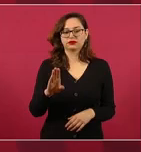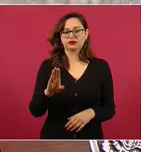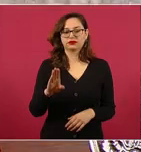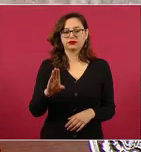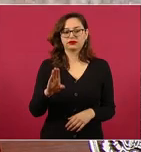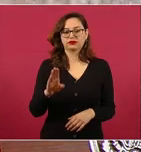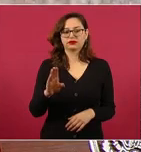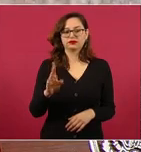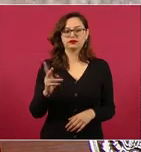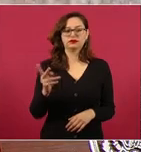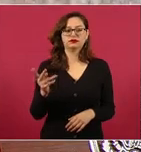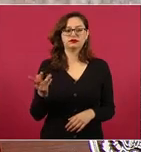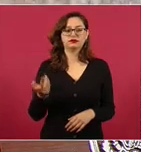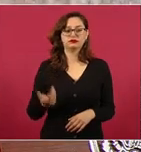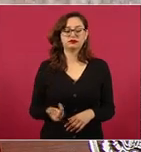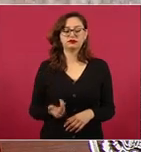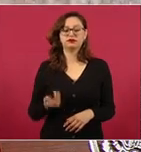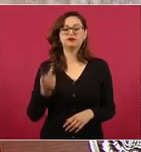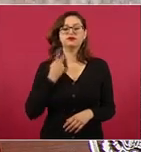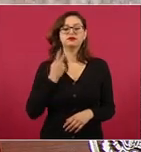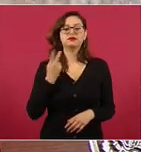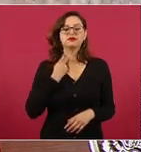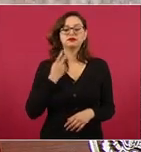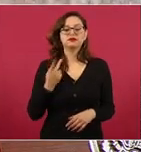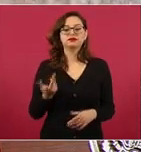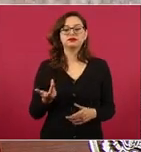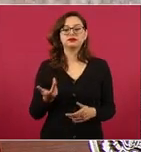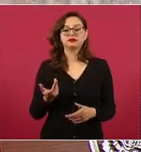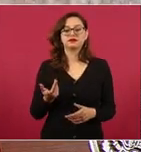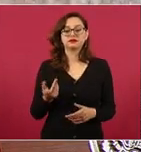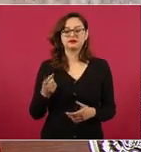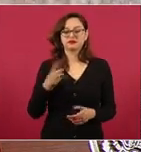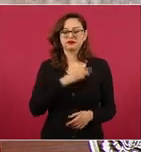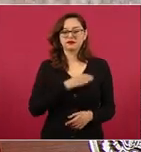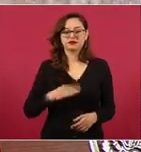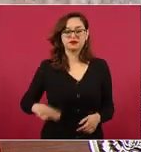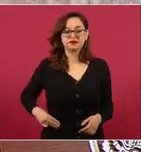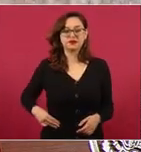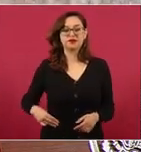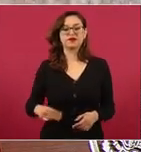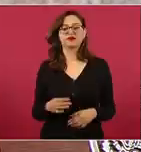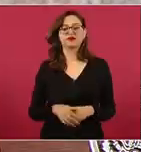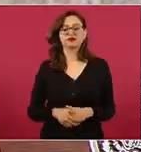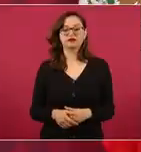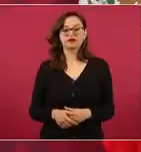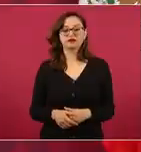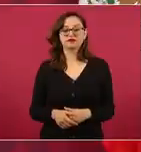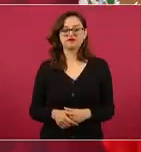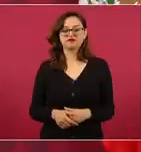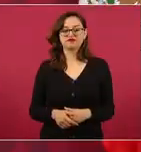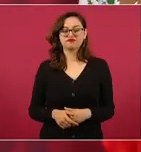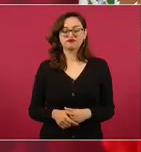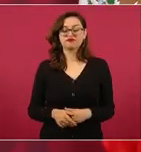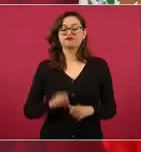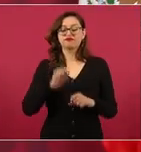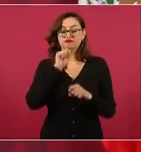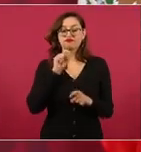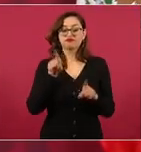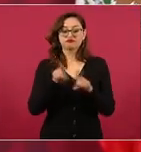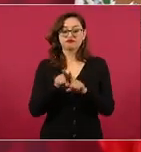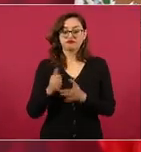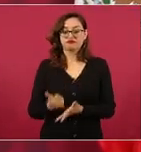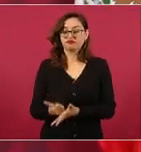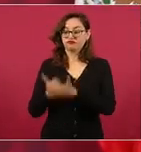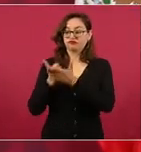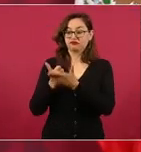la policía de seguridad del municipio, hasta nos ayudaba porque parecía,